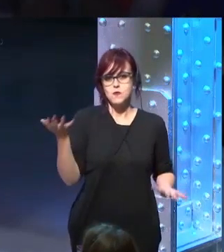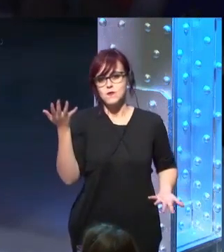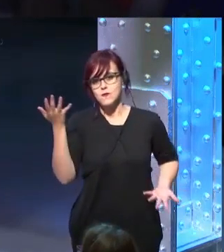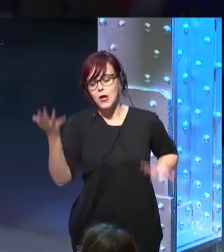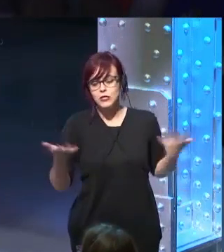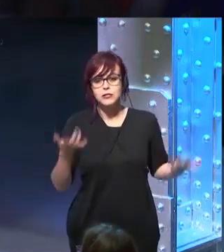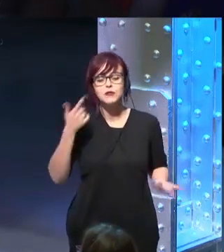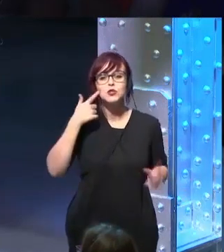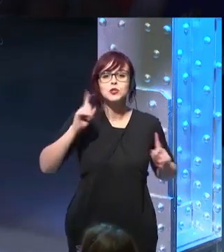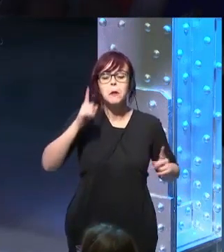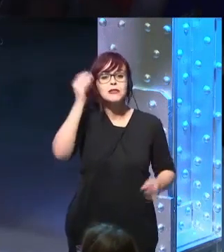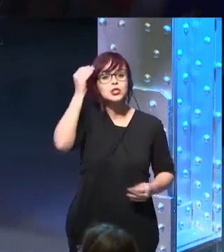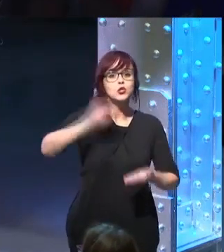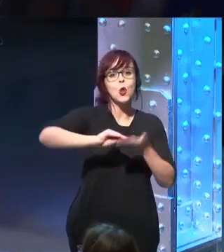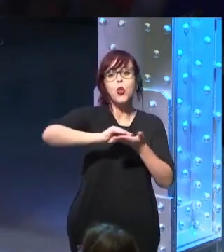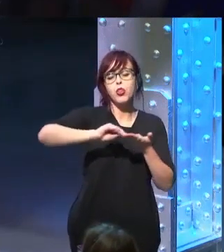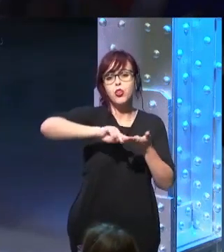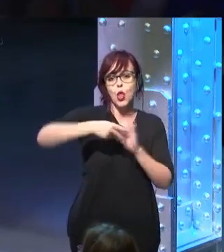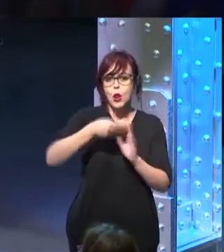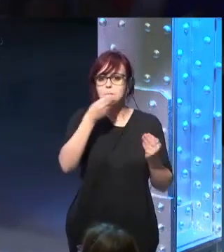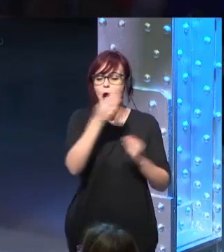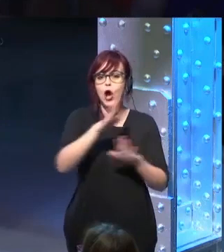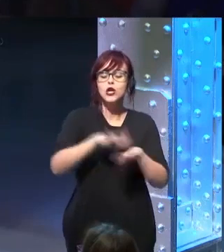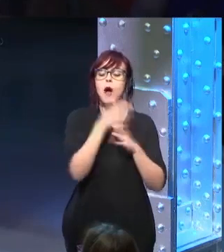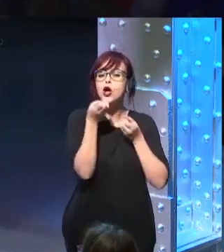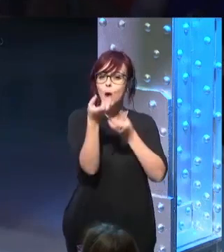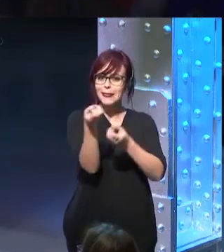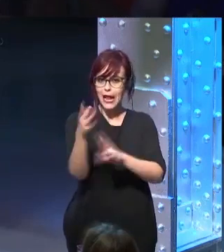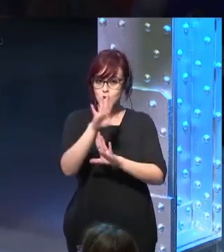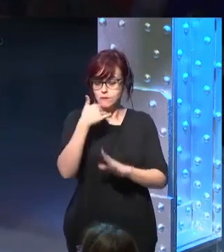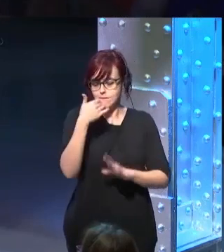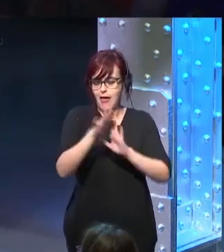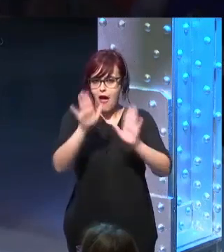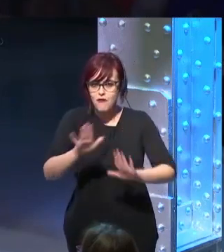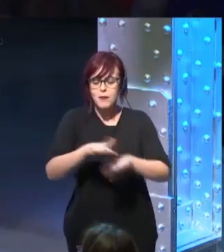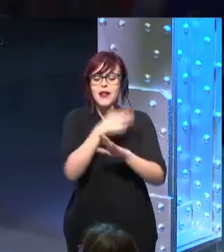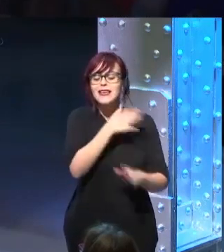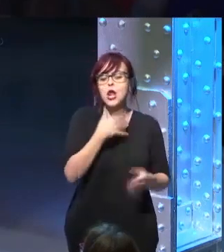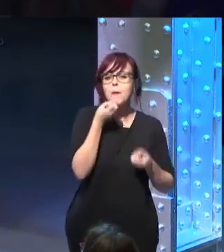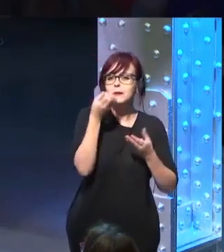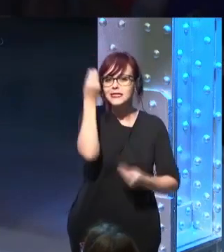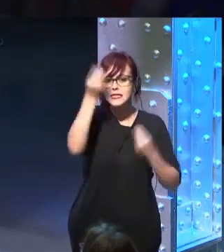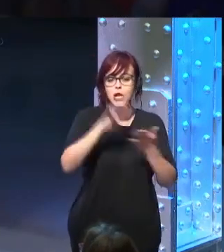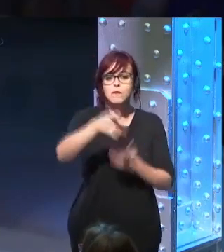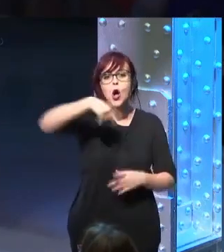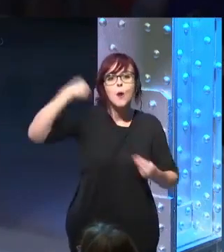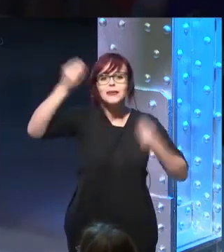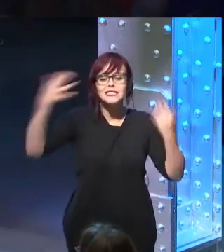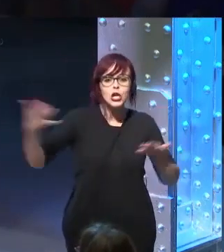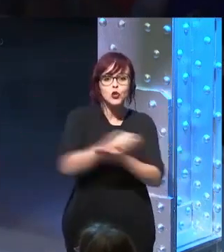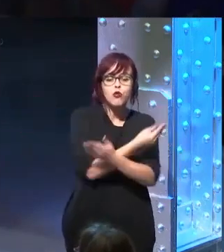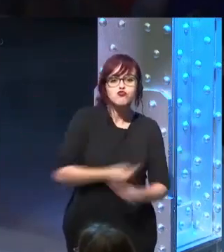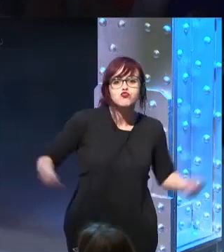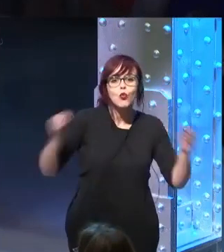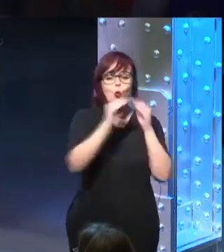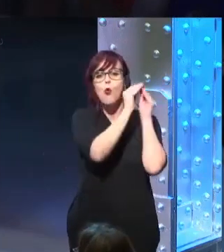creo que no son las mejores soluciones. Voy a terminar con dos comentarios. Creo que ayuda pensar todos juntos,